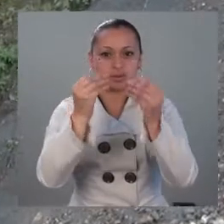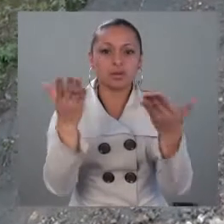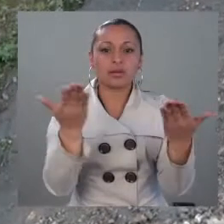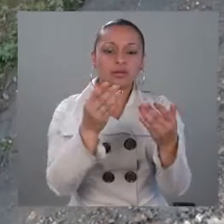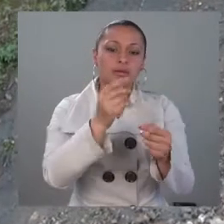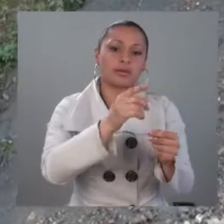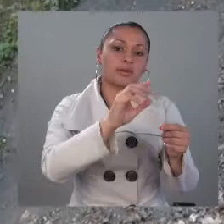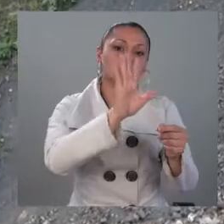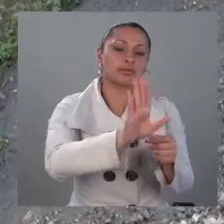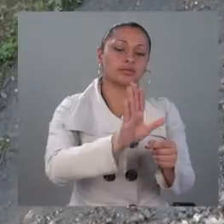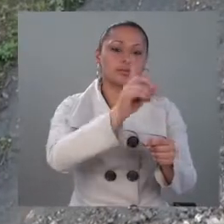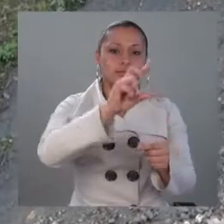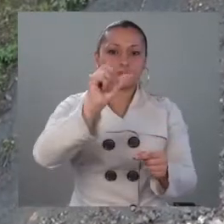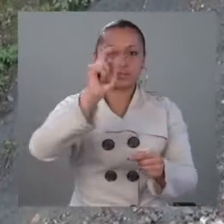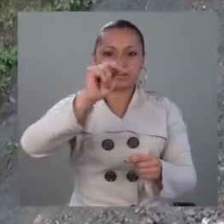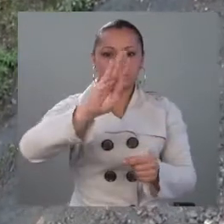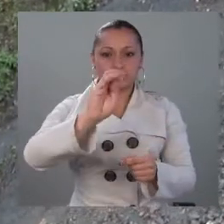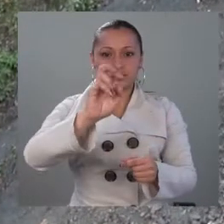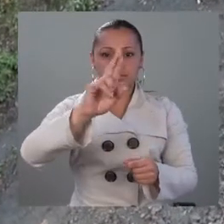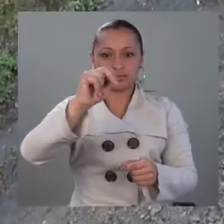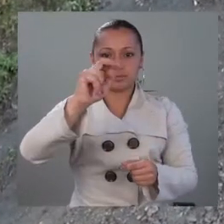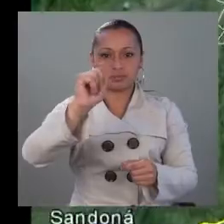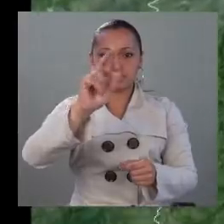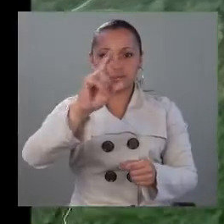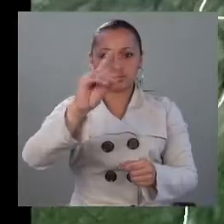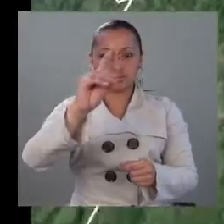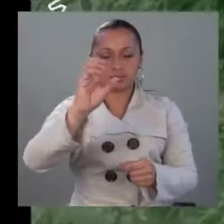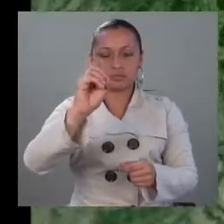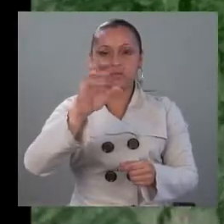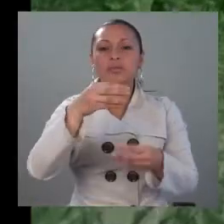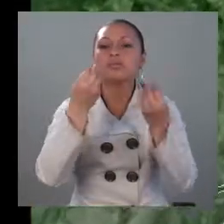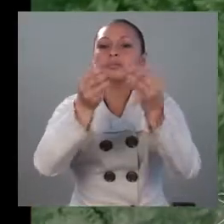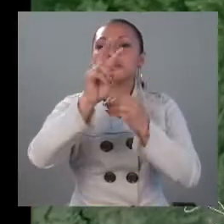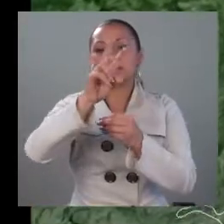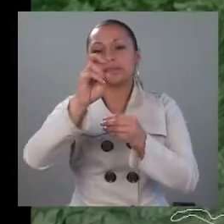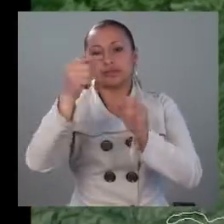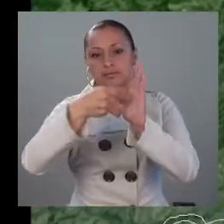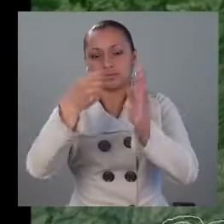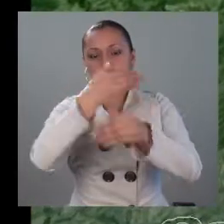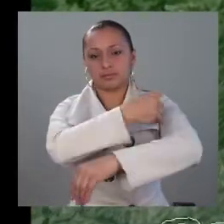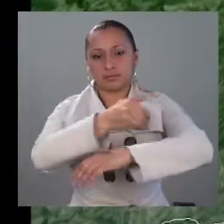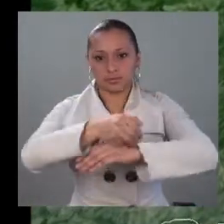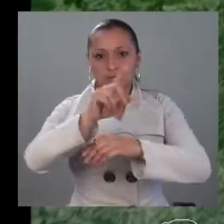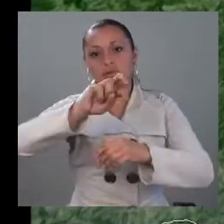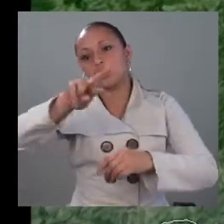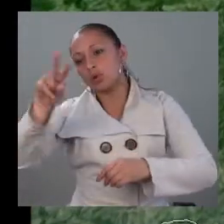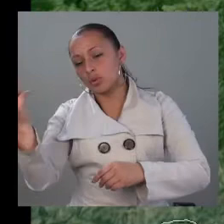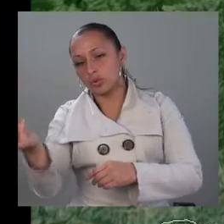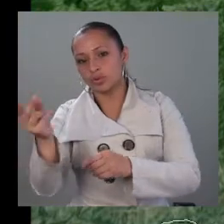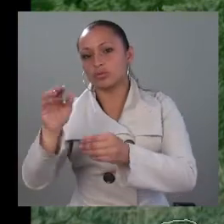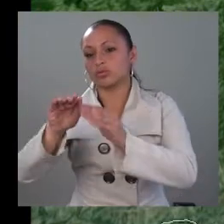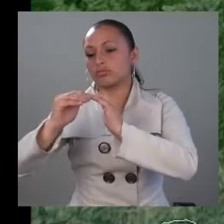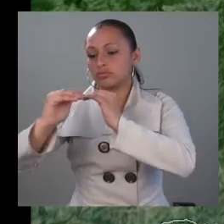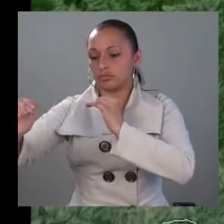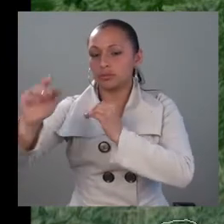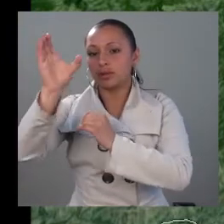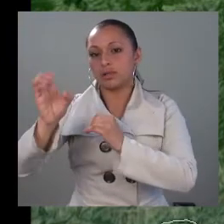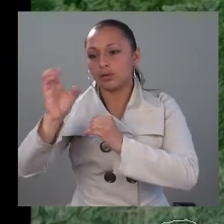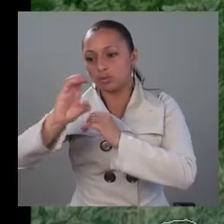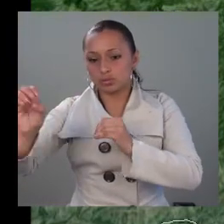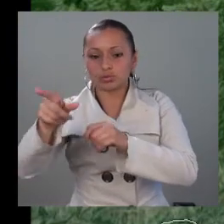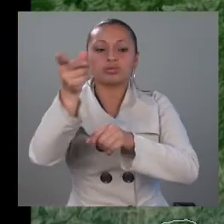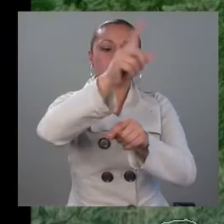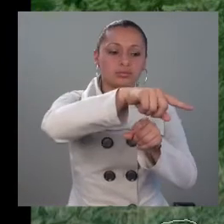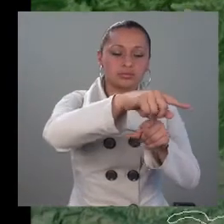contratación. Uno para el tramo entre el Empate San Bernardo por un monto que supera los 27 mil millones de pesos y otro para el tramo pendiente por